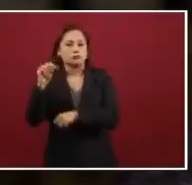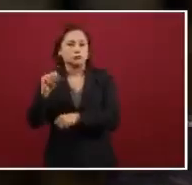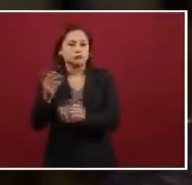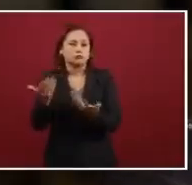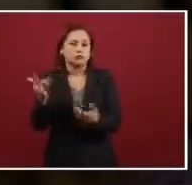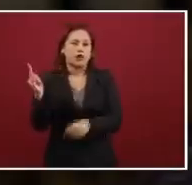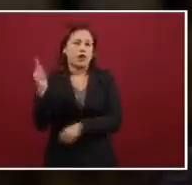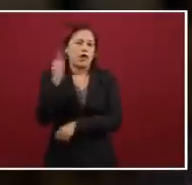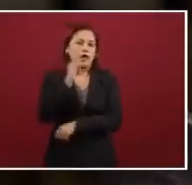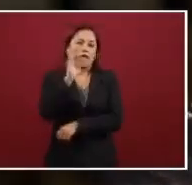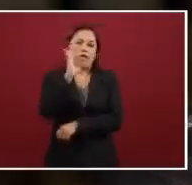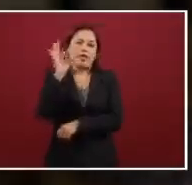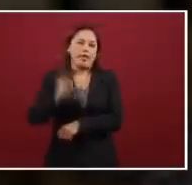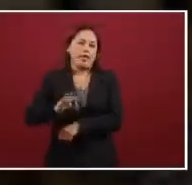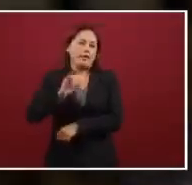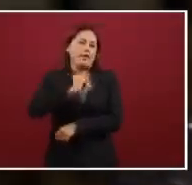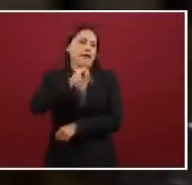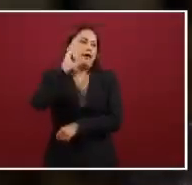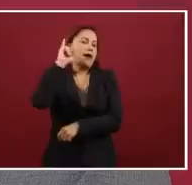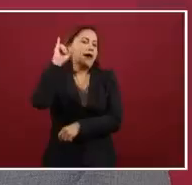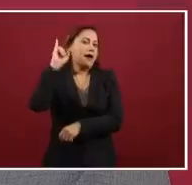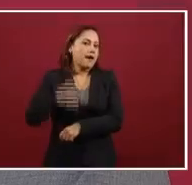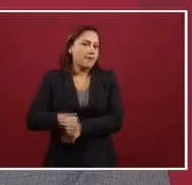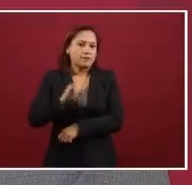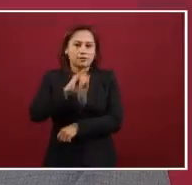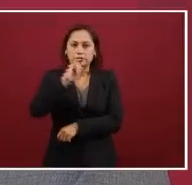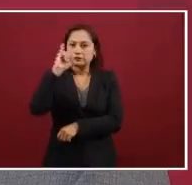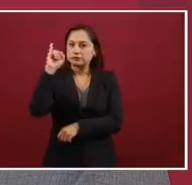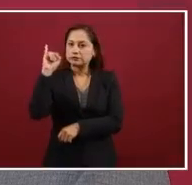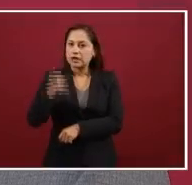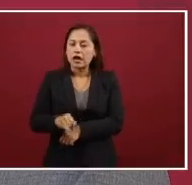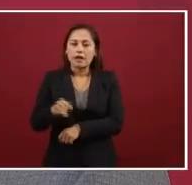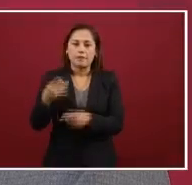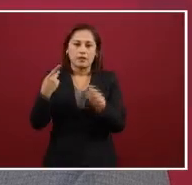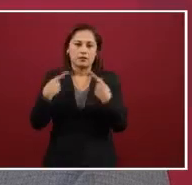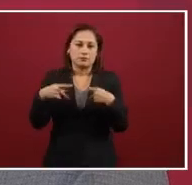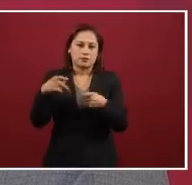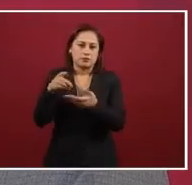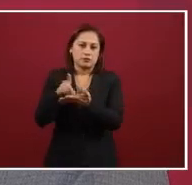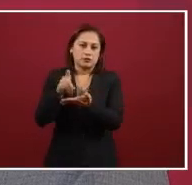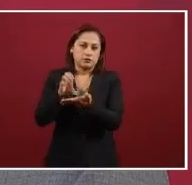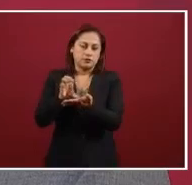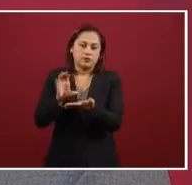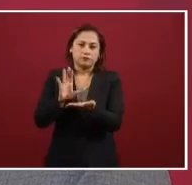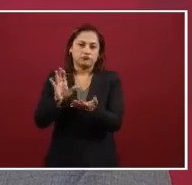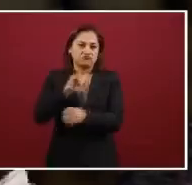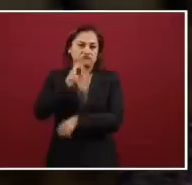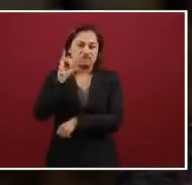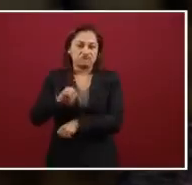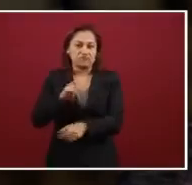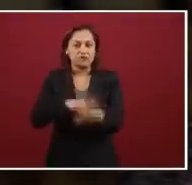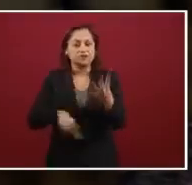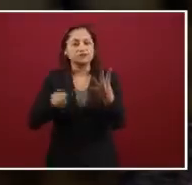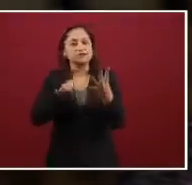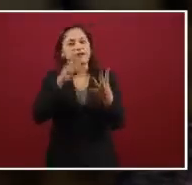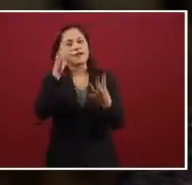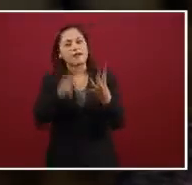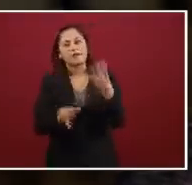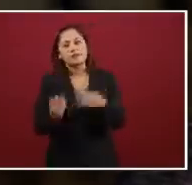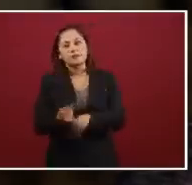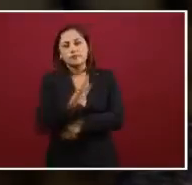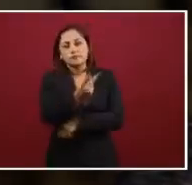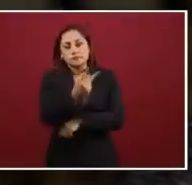porque en su vida han hecho un descuento para discapacitados. Y el pilón,